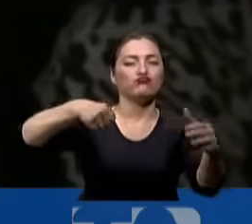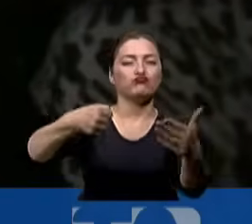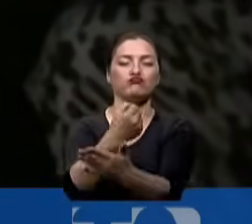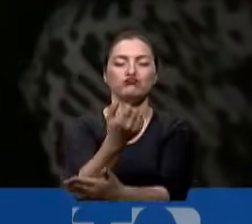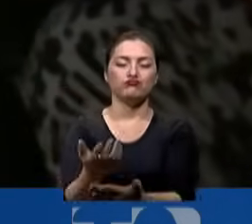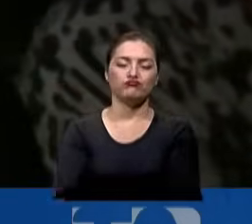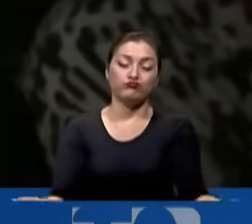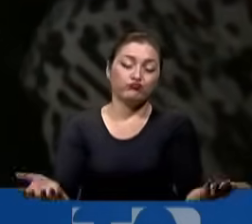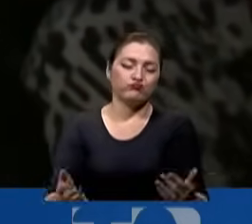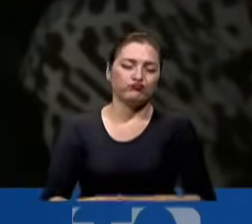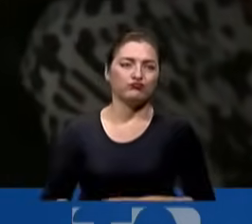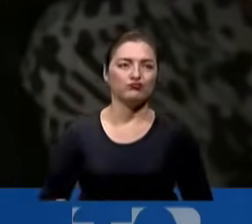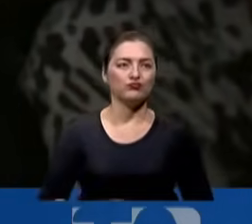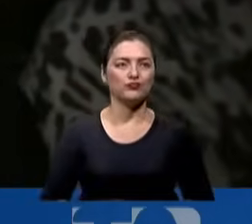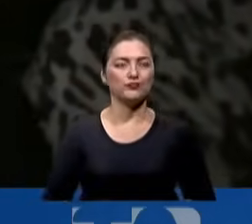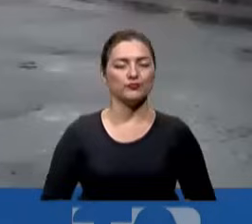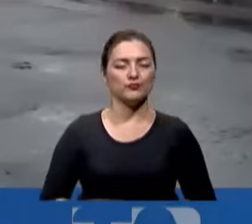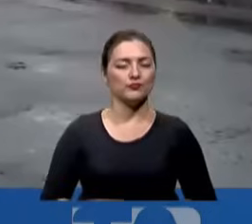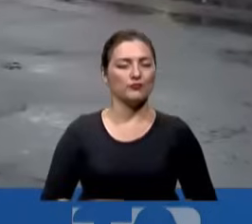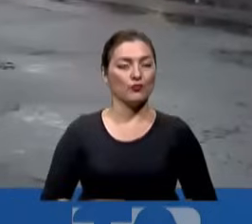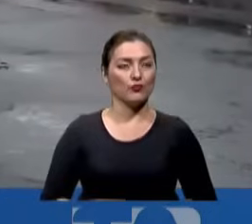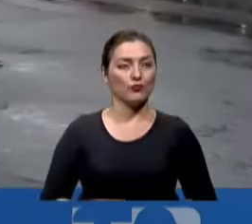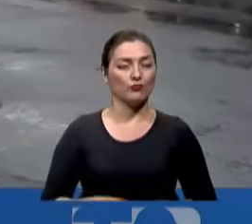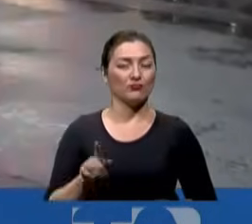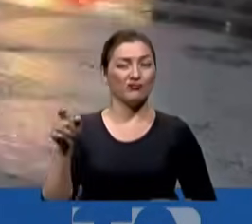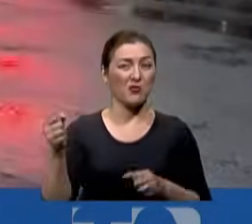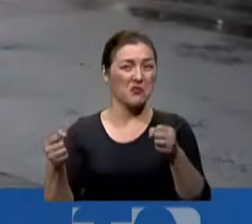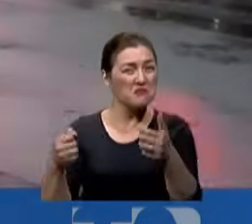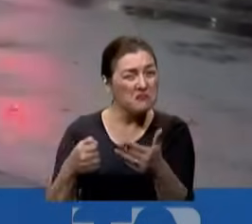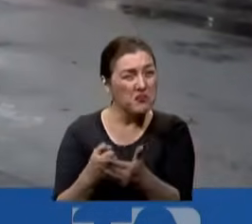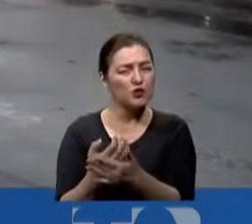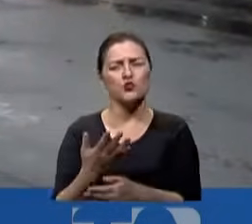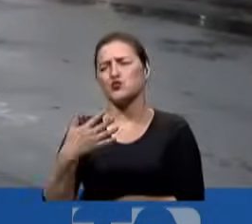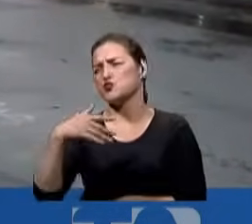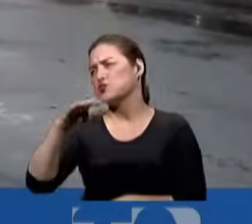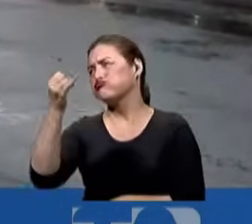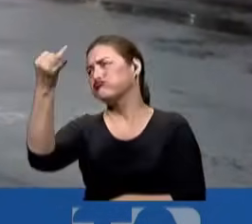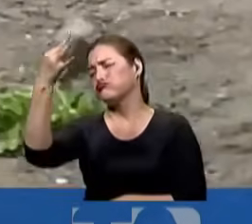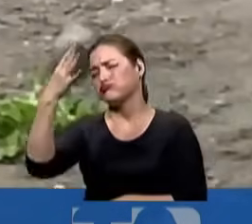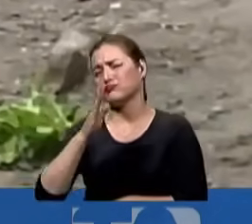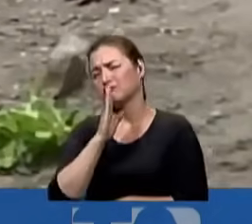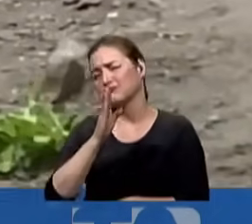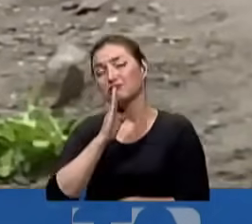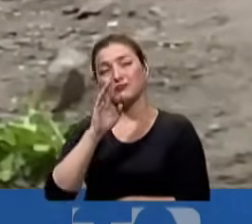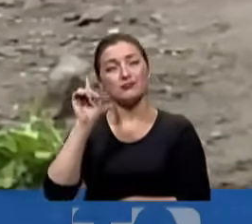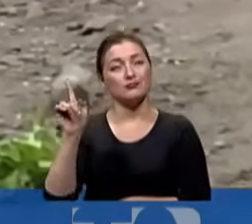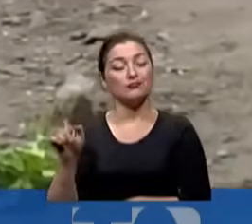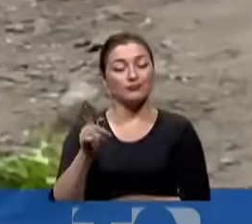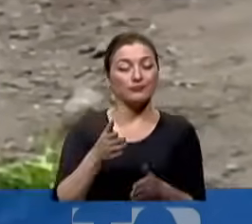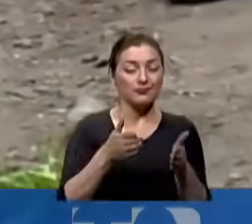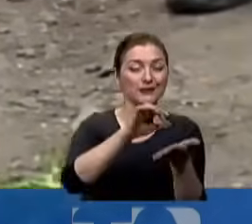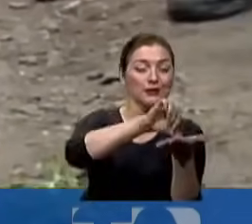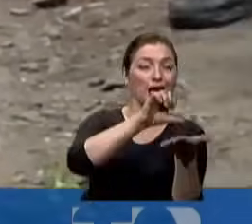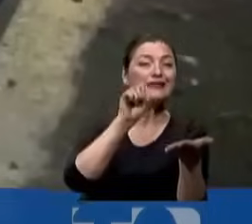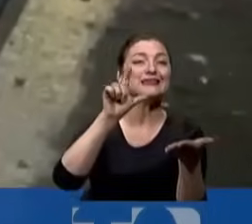y es lo que produce estos accidentes. Los accidentes son constantes en La Lindera, límite entre las ciudades